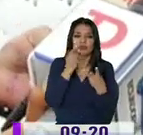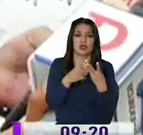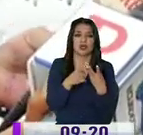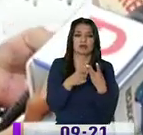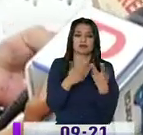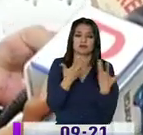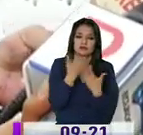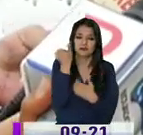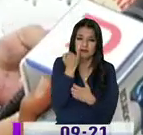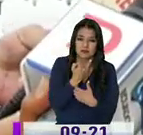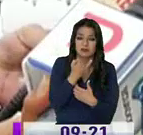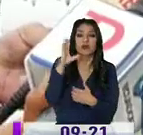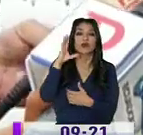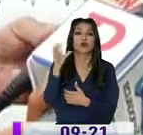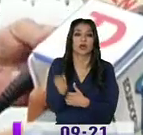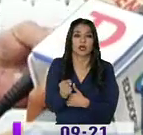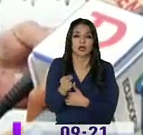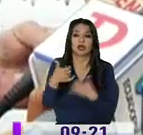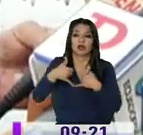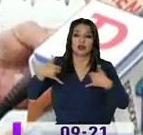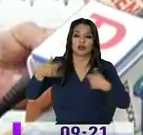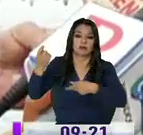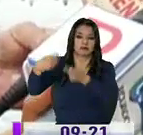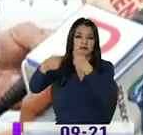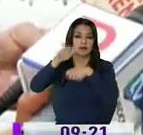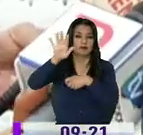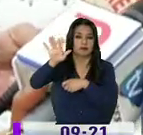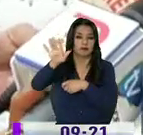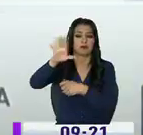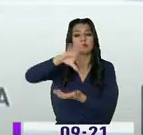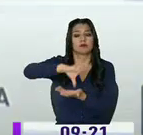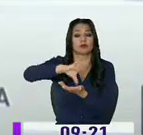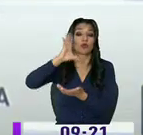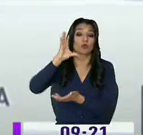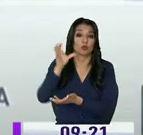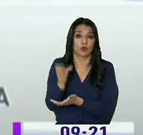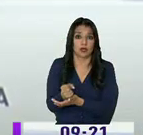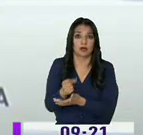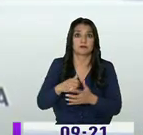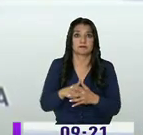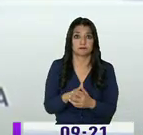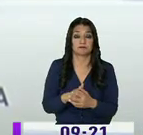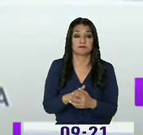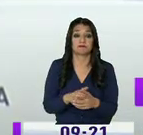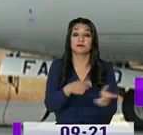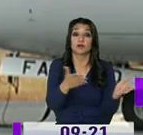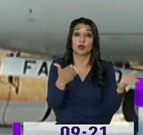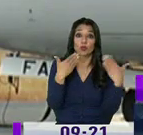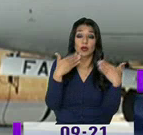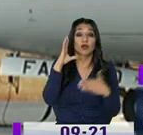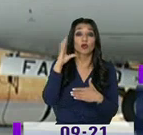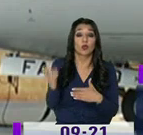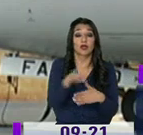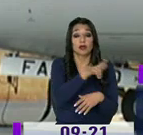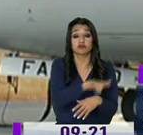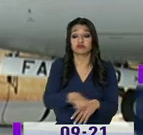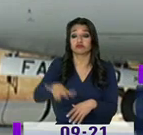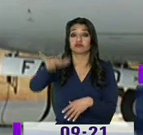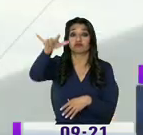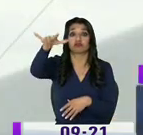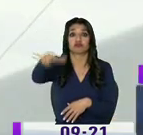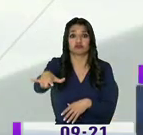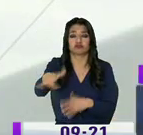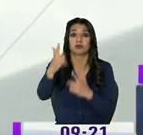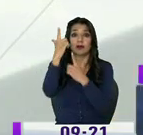Cuenca para abastecer a nuestros locales allá en la ciudad de Cuenca. El puente aéreo entre Guayaquil y Cuenca se articula con un